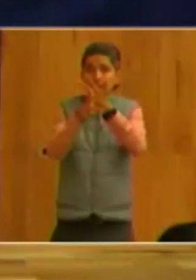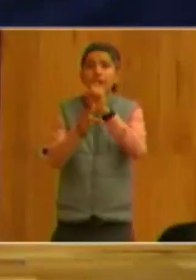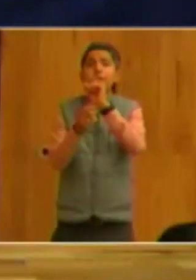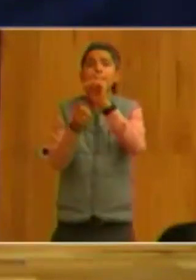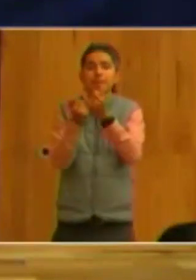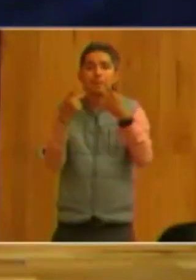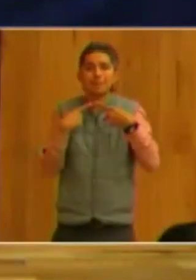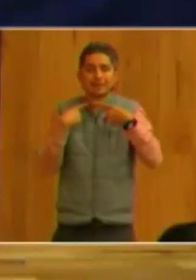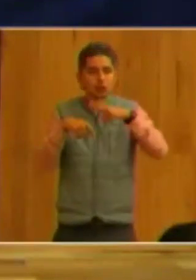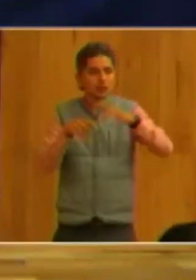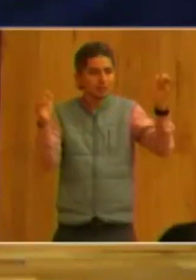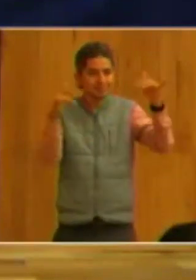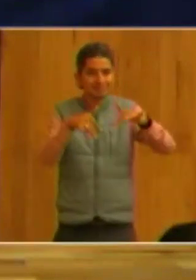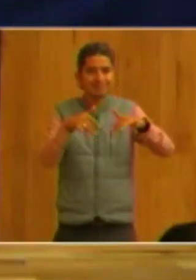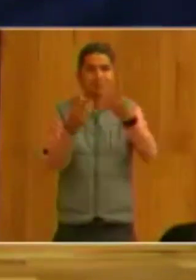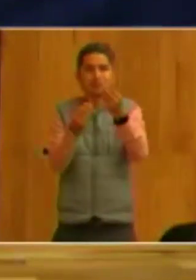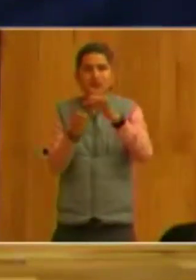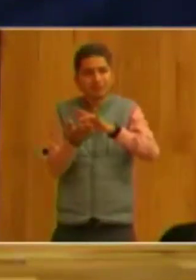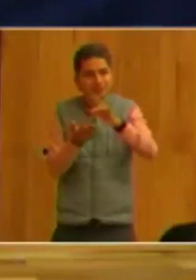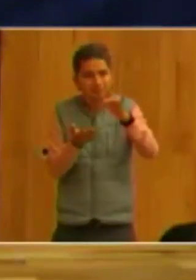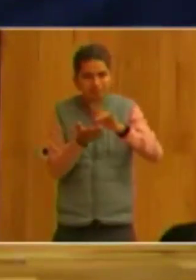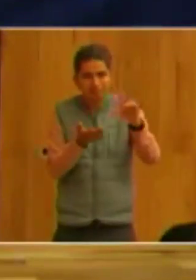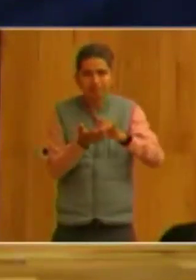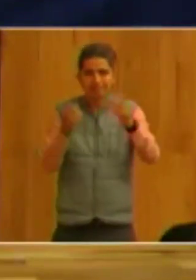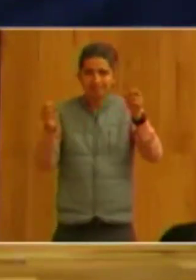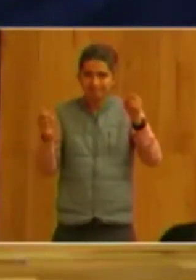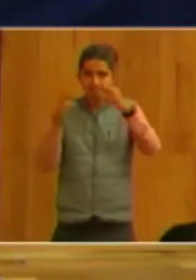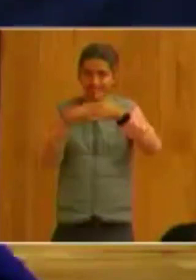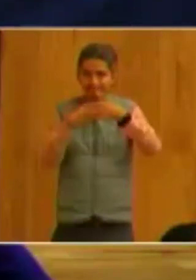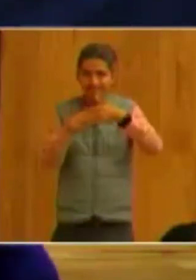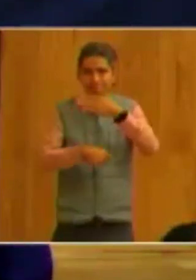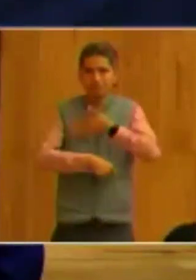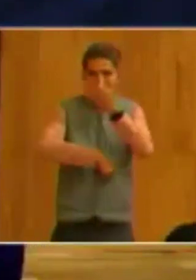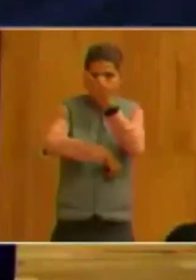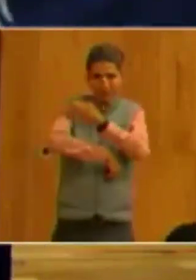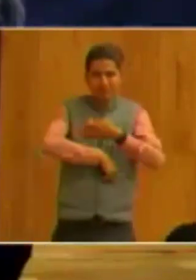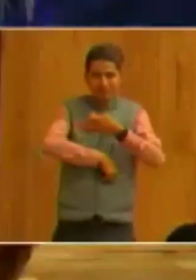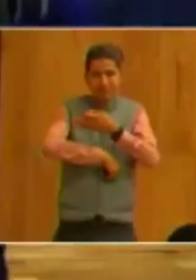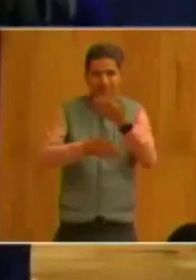manera presencial. Muchísimas gracias y hasta la próxima. Buenas tardes.